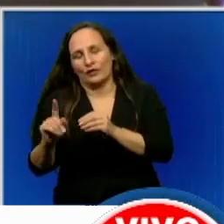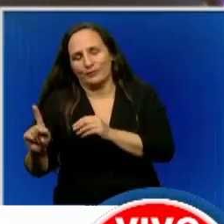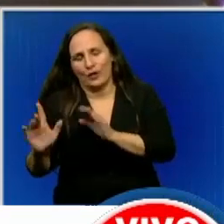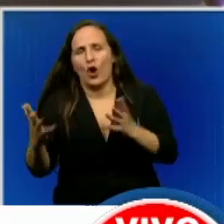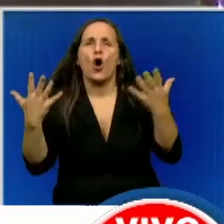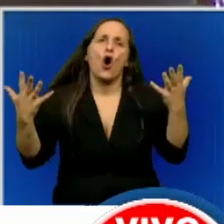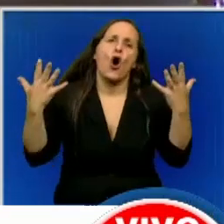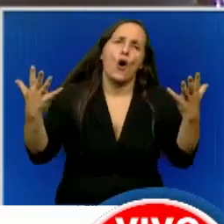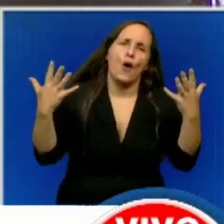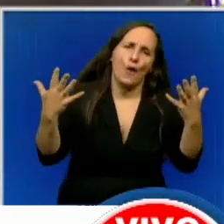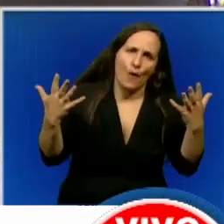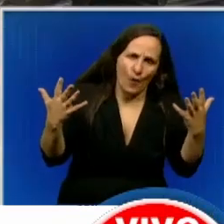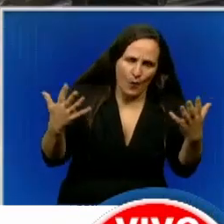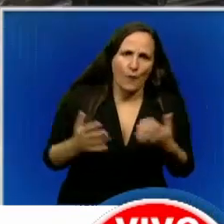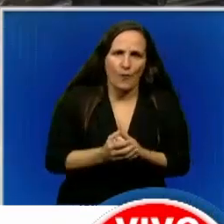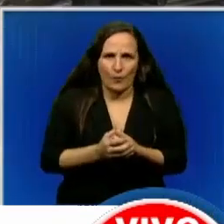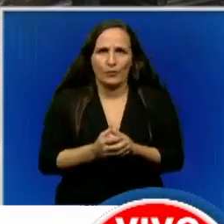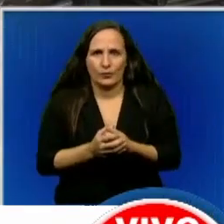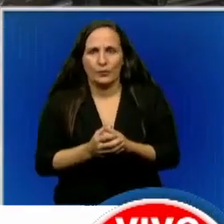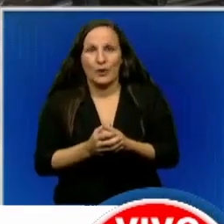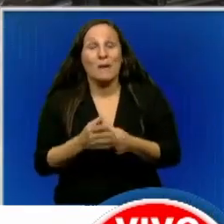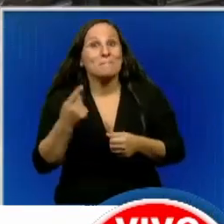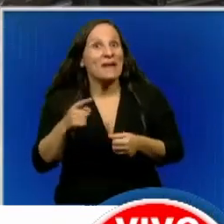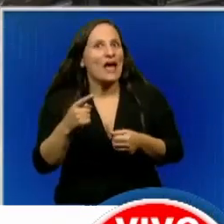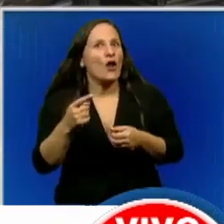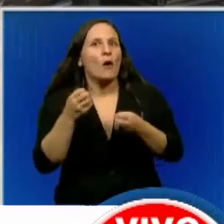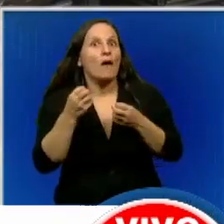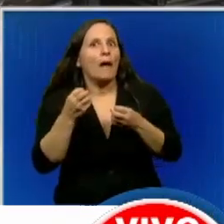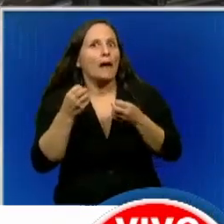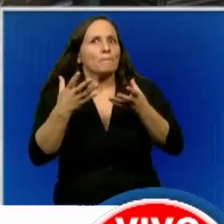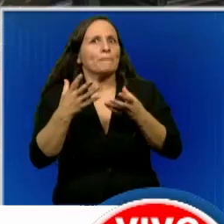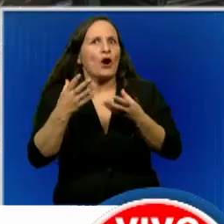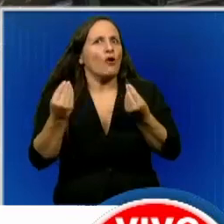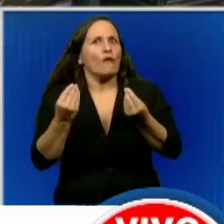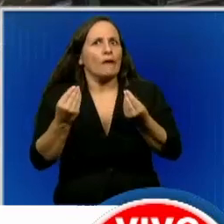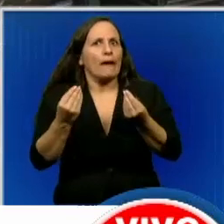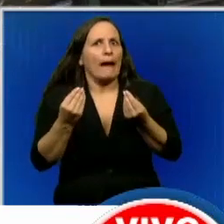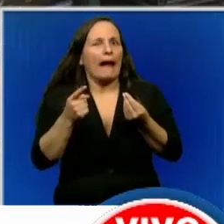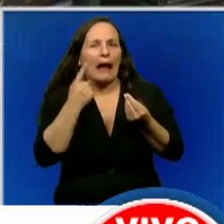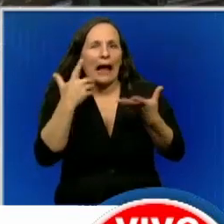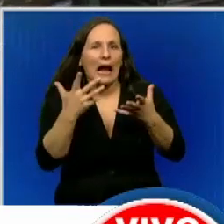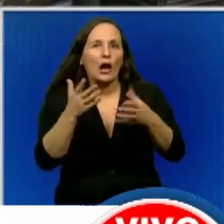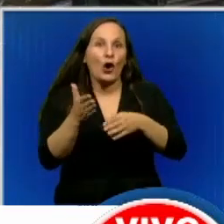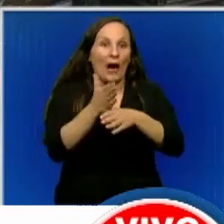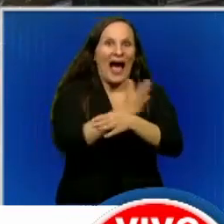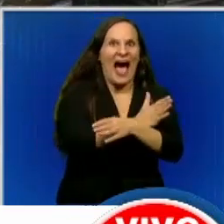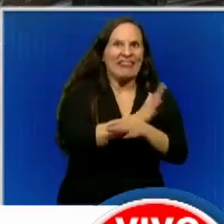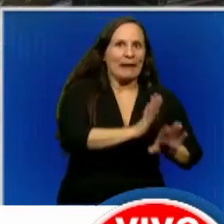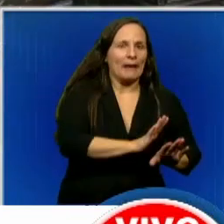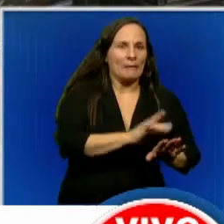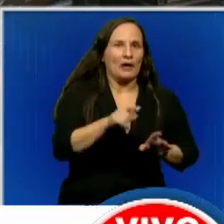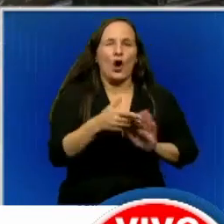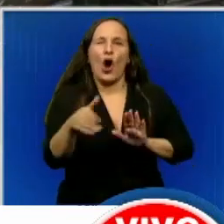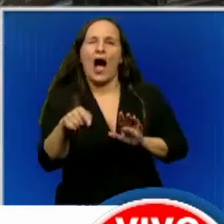sí. Claro que sí. Hubiese sido óptimo si hubiésemos tenido una política de anticipación y no de sospecha ni